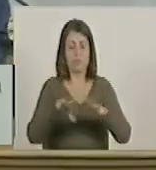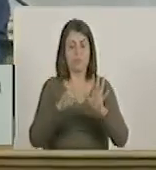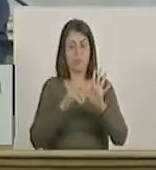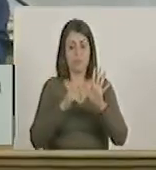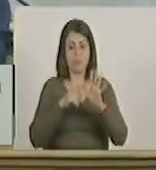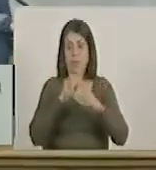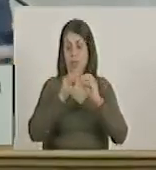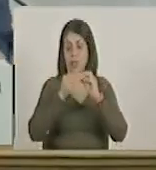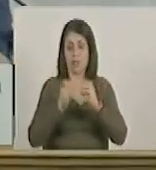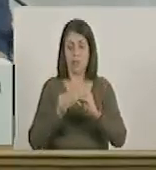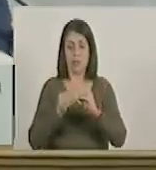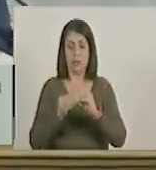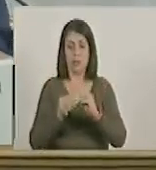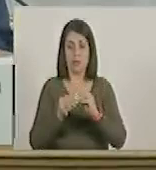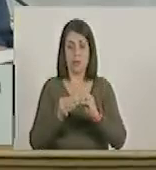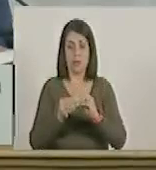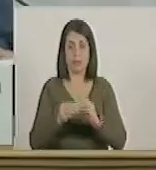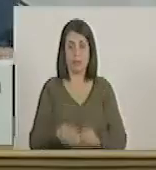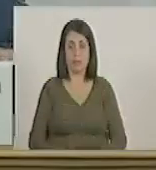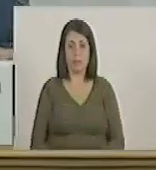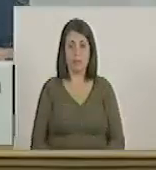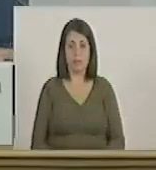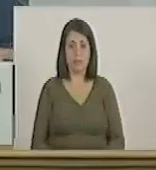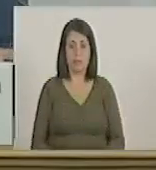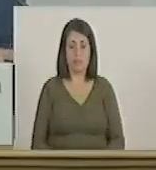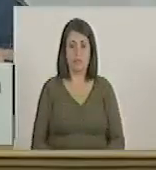corrección realizada.